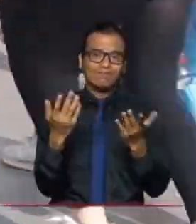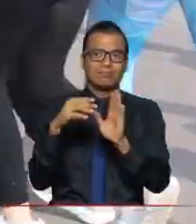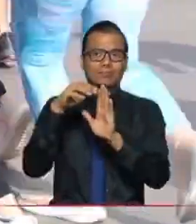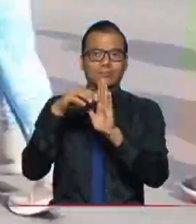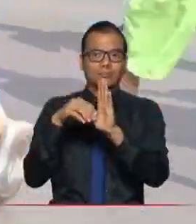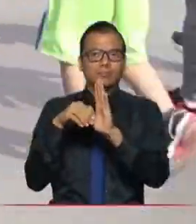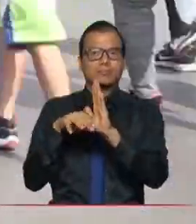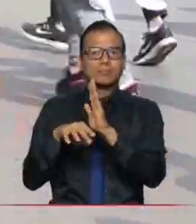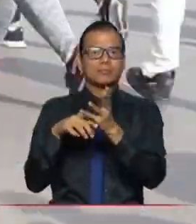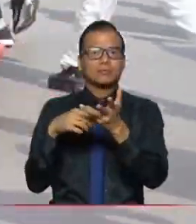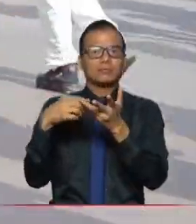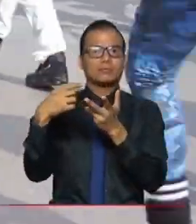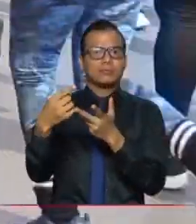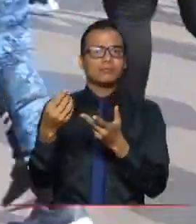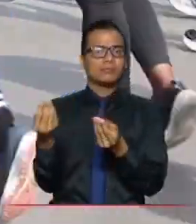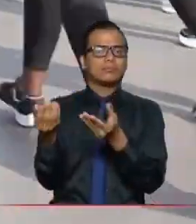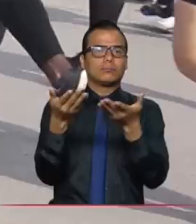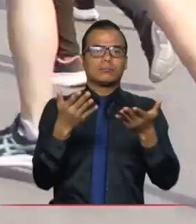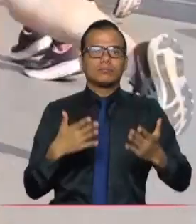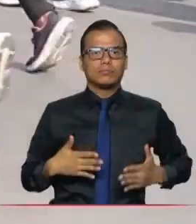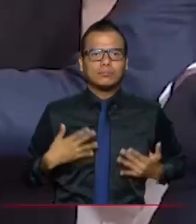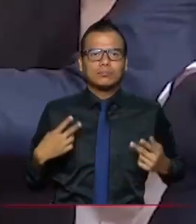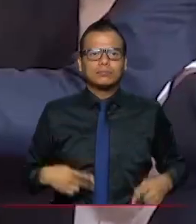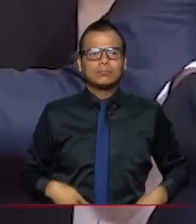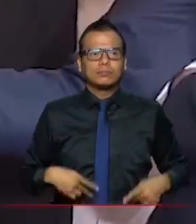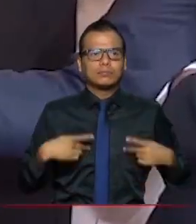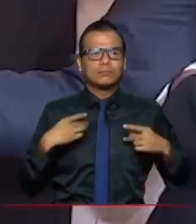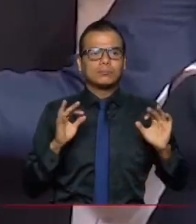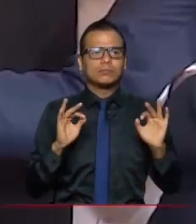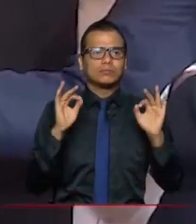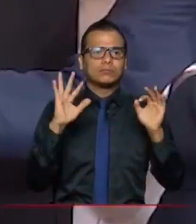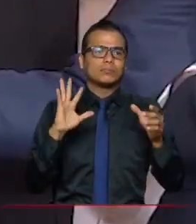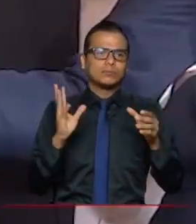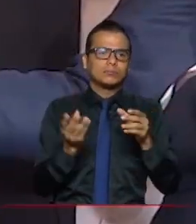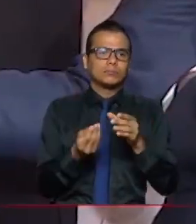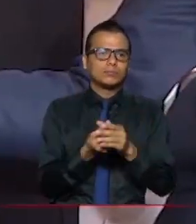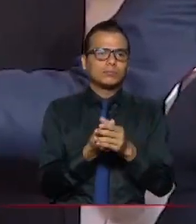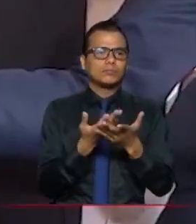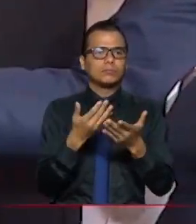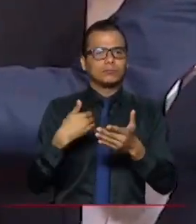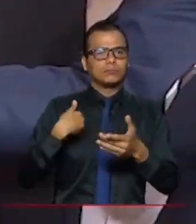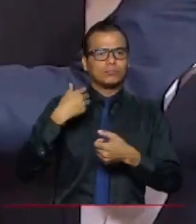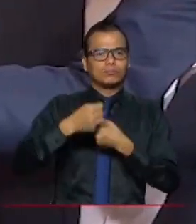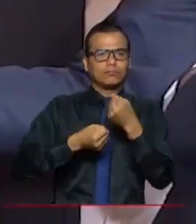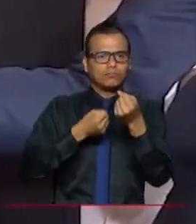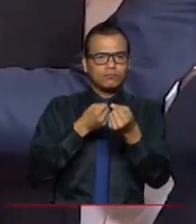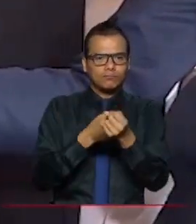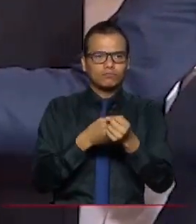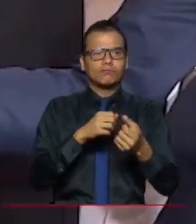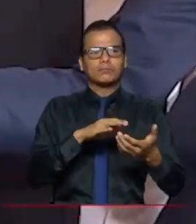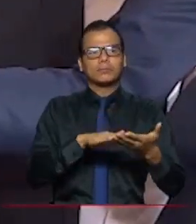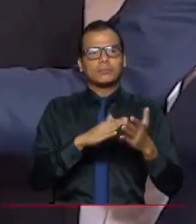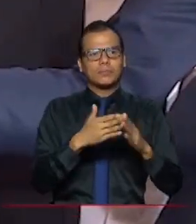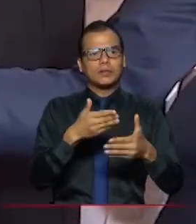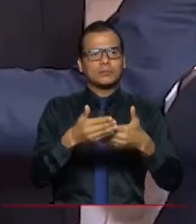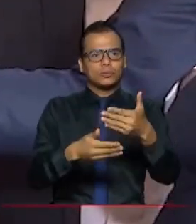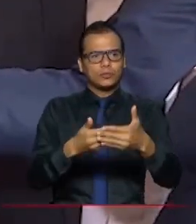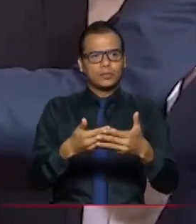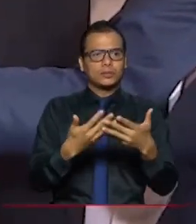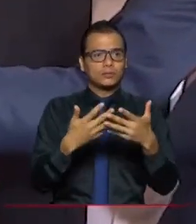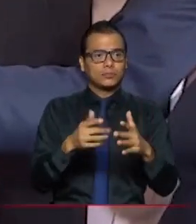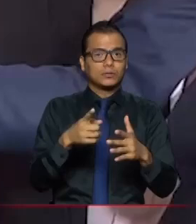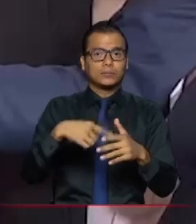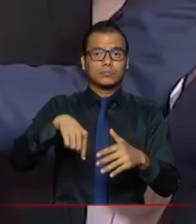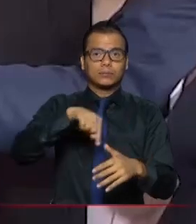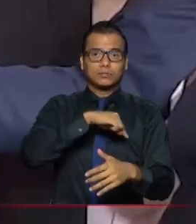en el país como bienestar, calidad de vida, inclusión, apoyo a los jóvenes, procesos de paz. Así que si anclamos